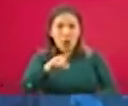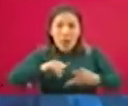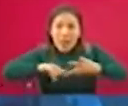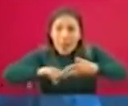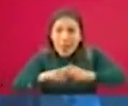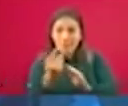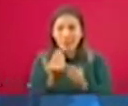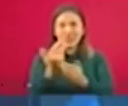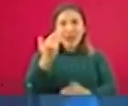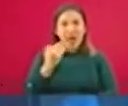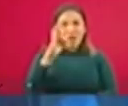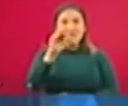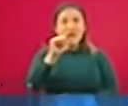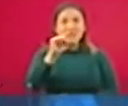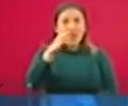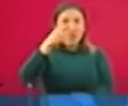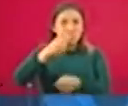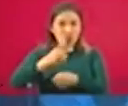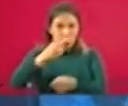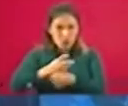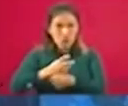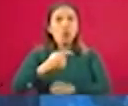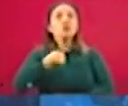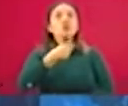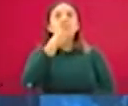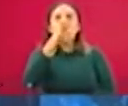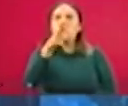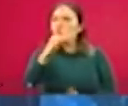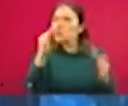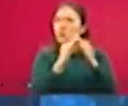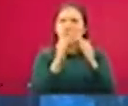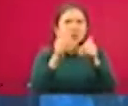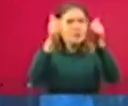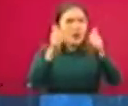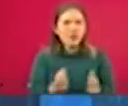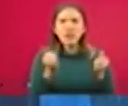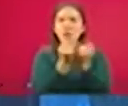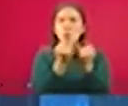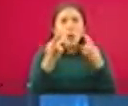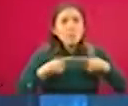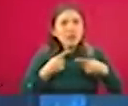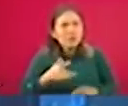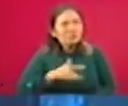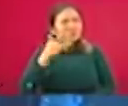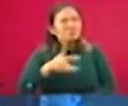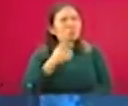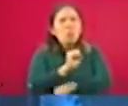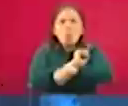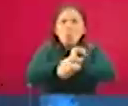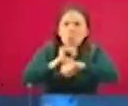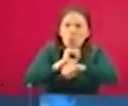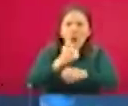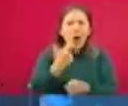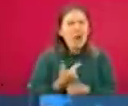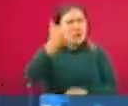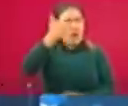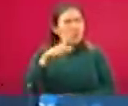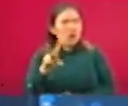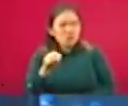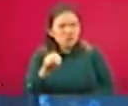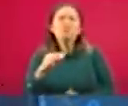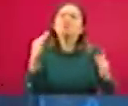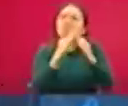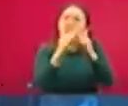esa razón, ya sabíamos que no era pertinente seguir utilizando el modelo centinela. O sea, en este momento no se está